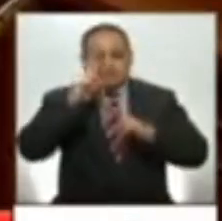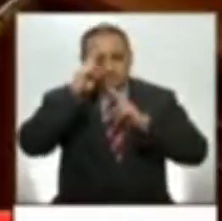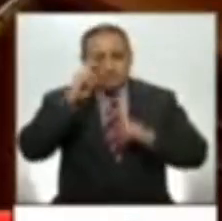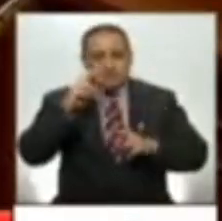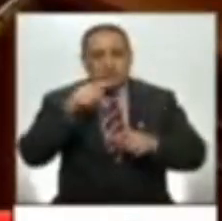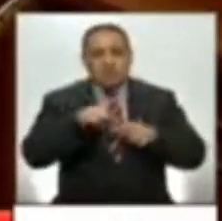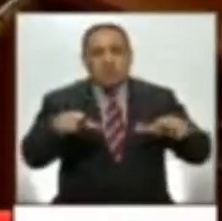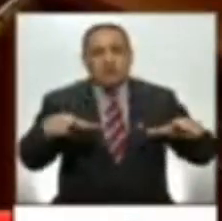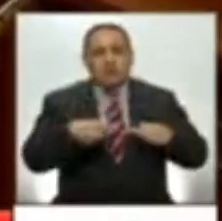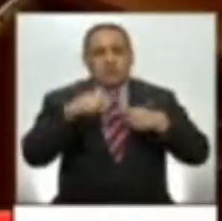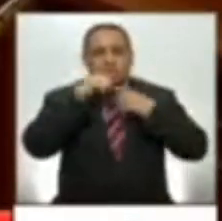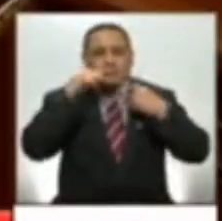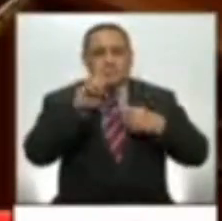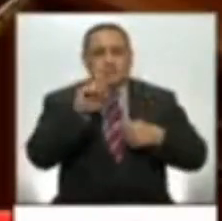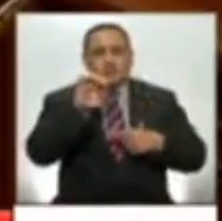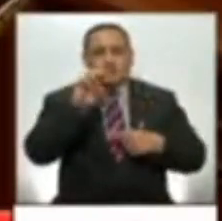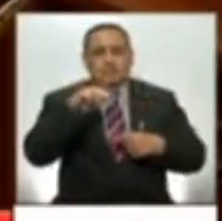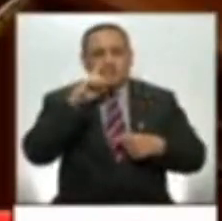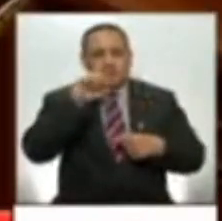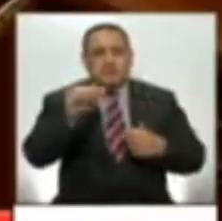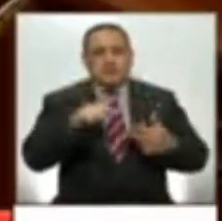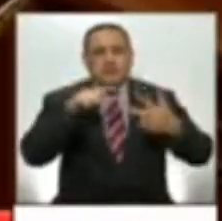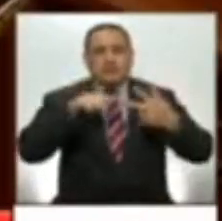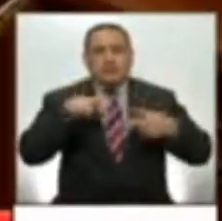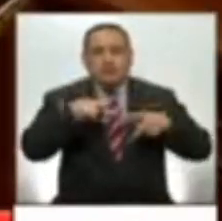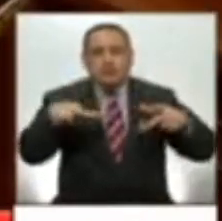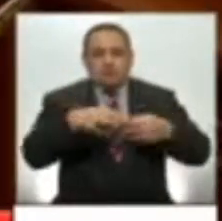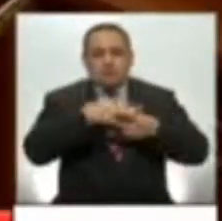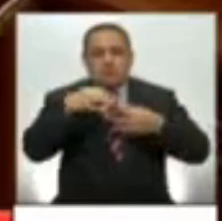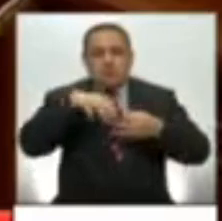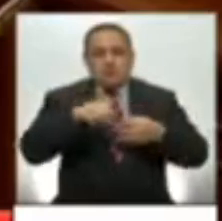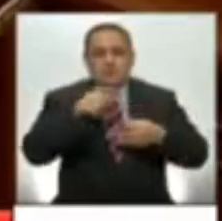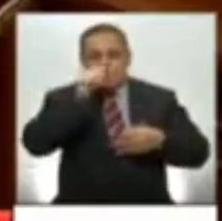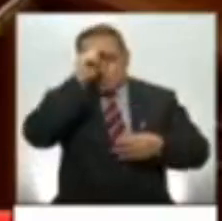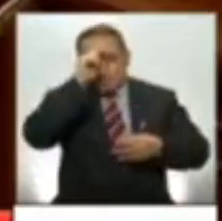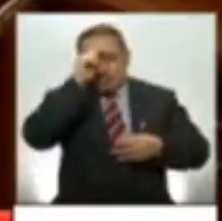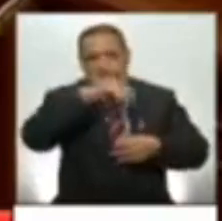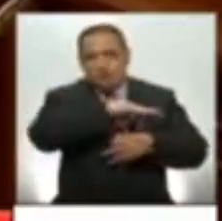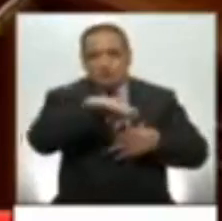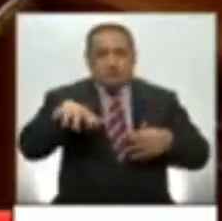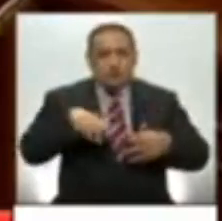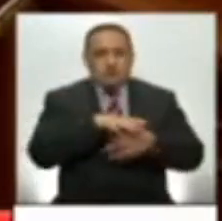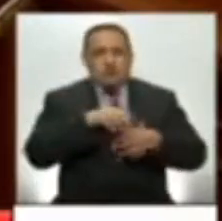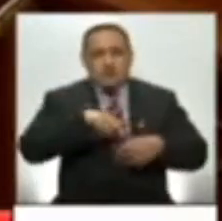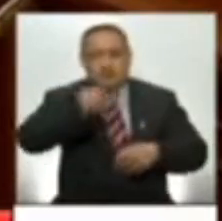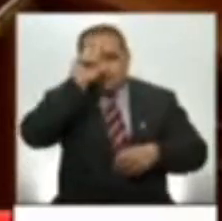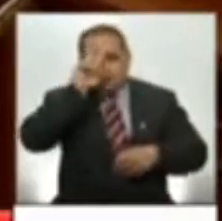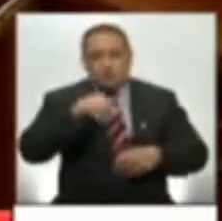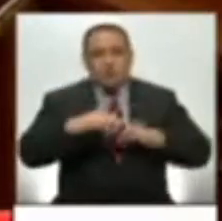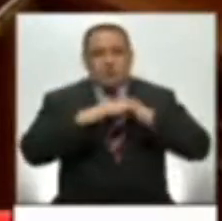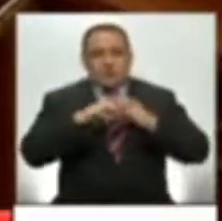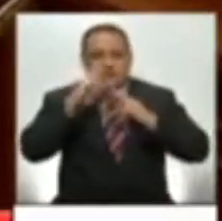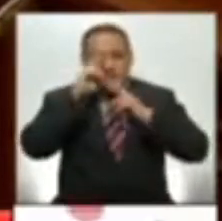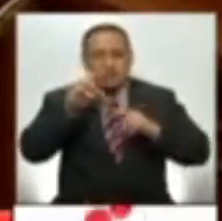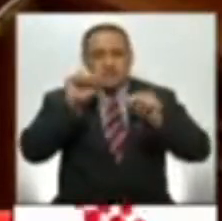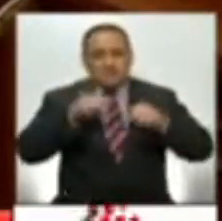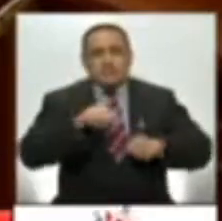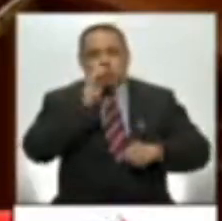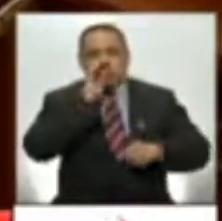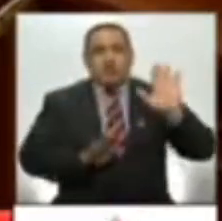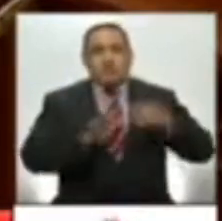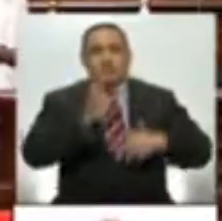histórica Zarumilla, por Contralmirante Villar, por toda mi región Tumbes, y el Perú con democracia, sí,